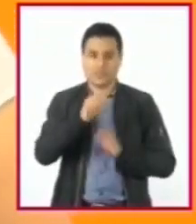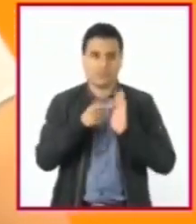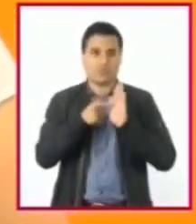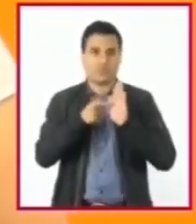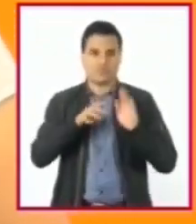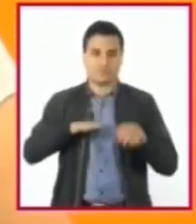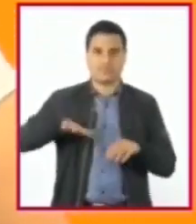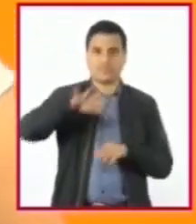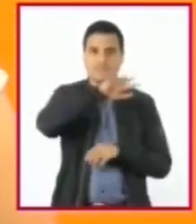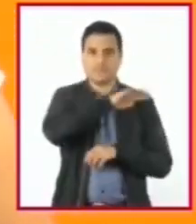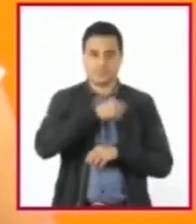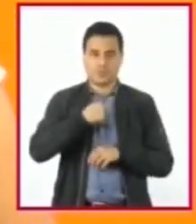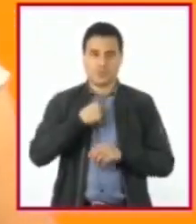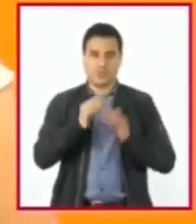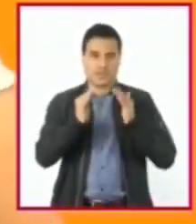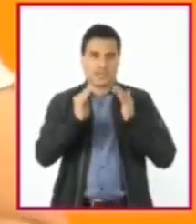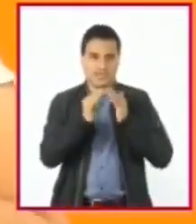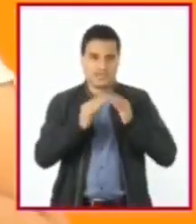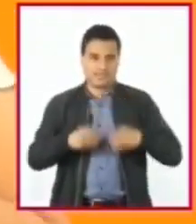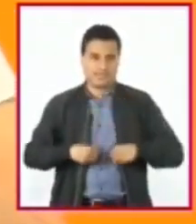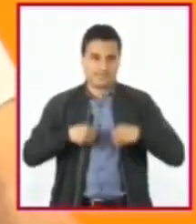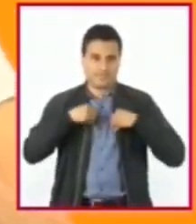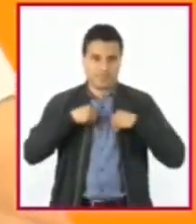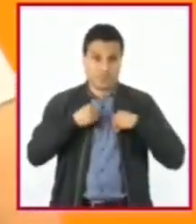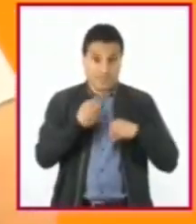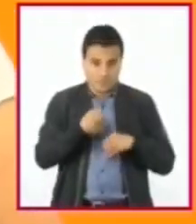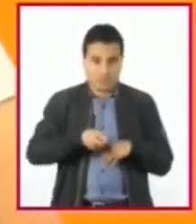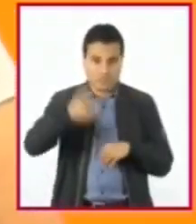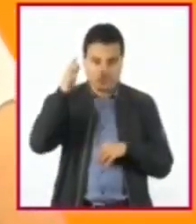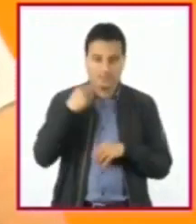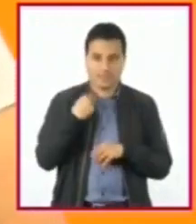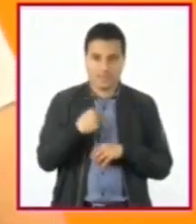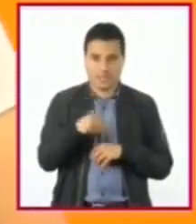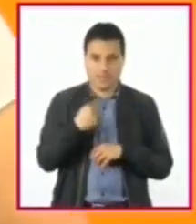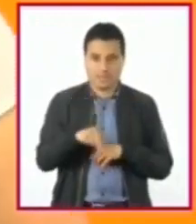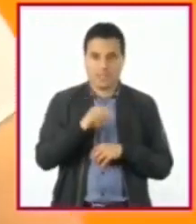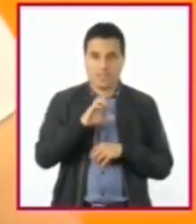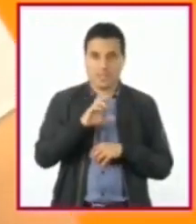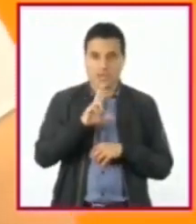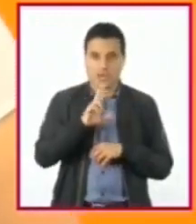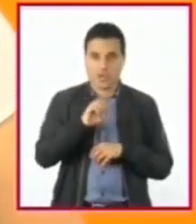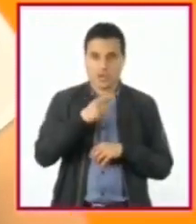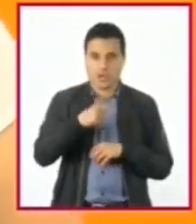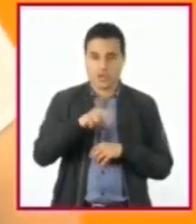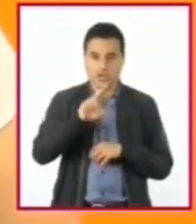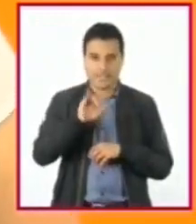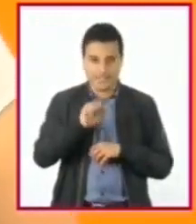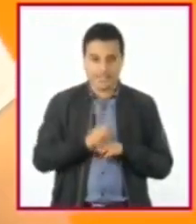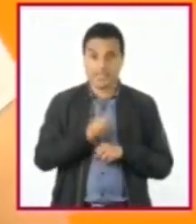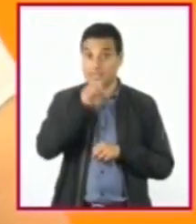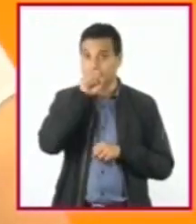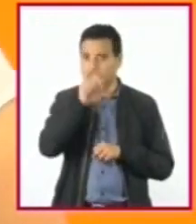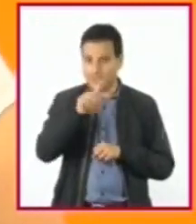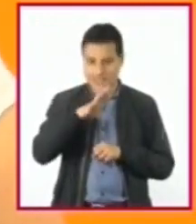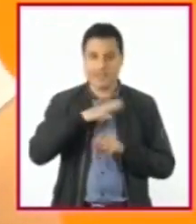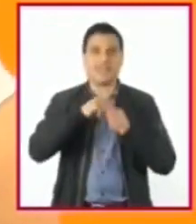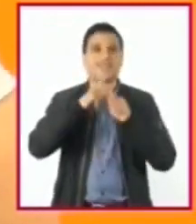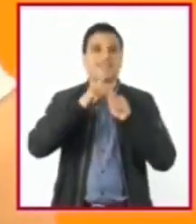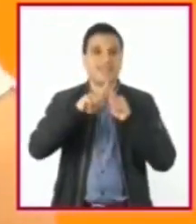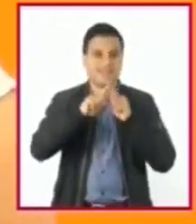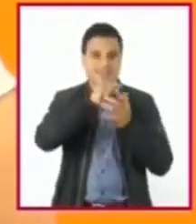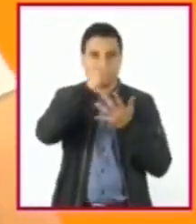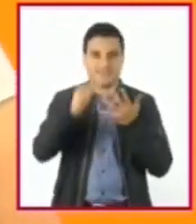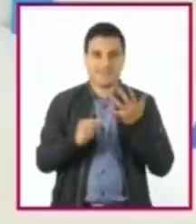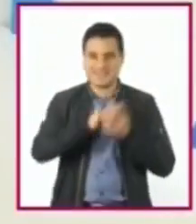donde vivimos. Es un croquis. Existen otras maneras de representar el espacio geográfico que aprenderemos en el transcurso